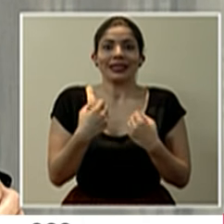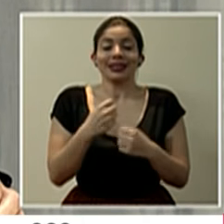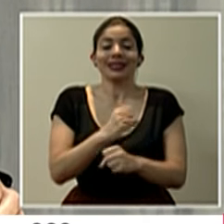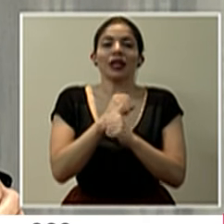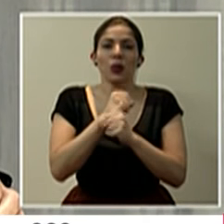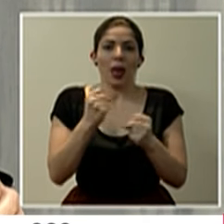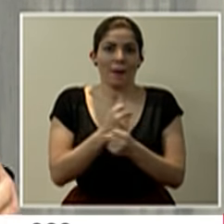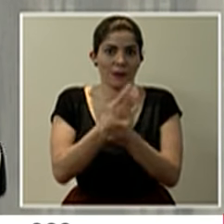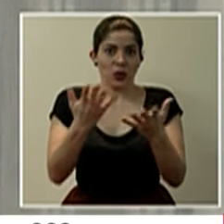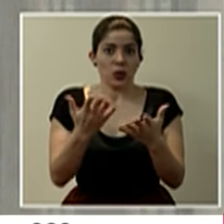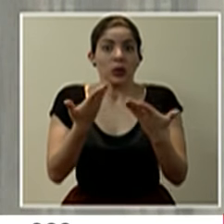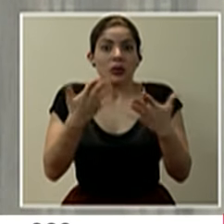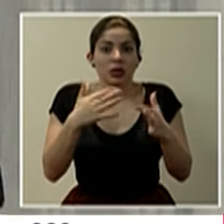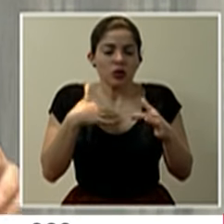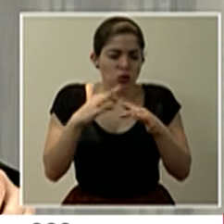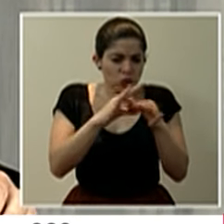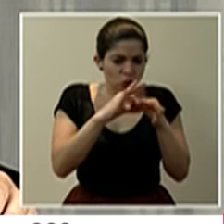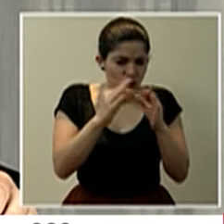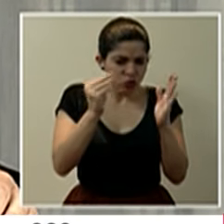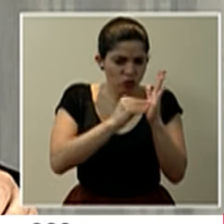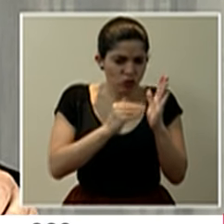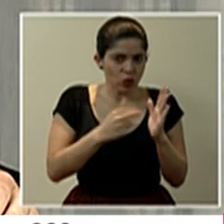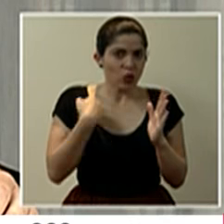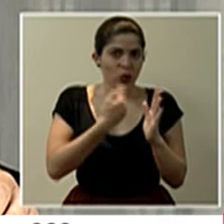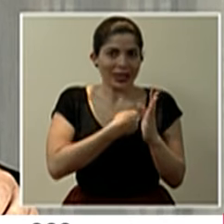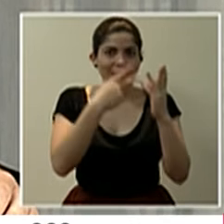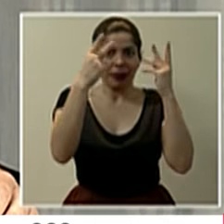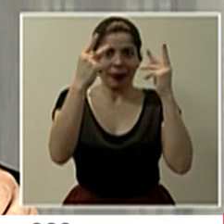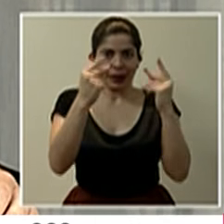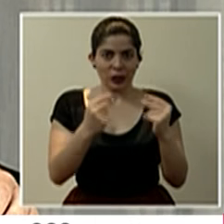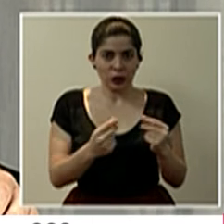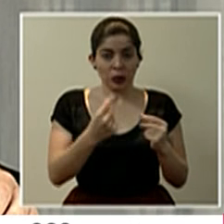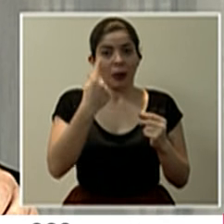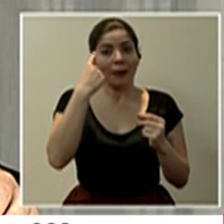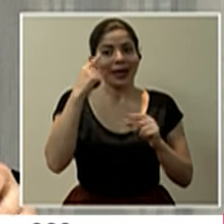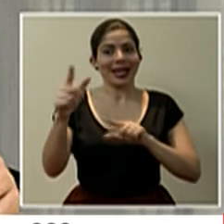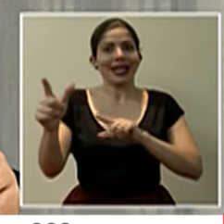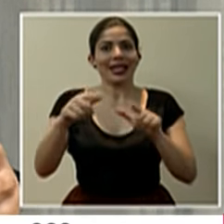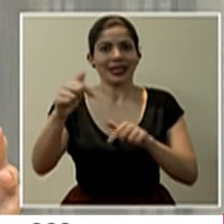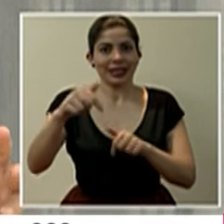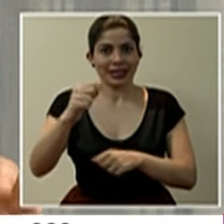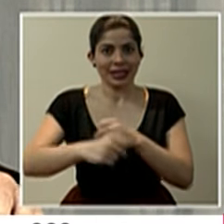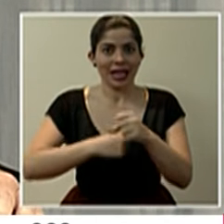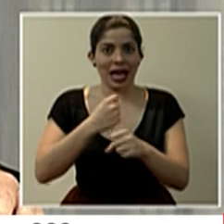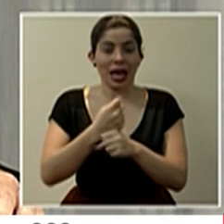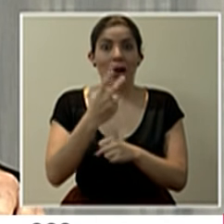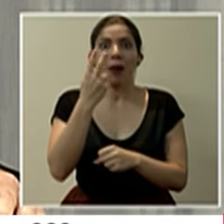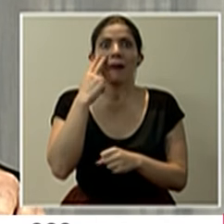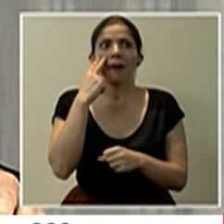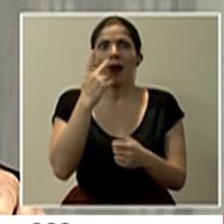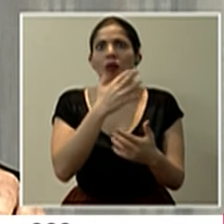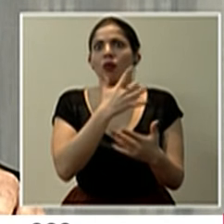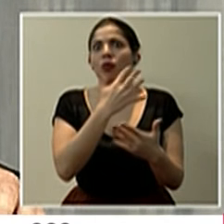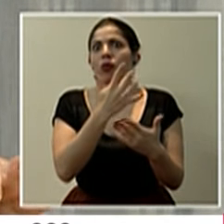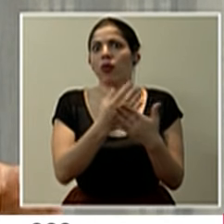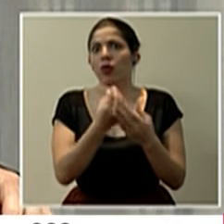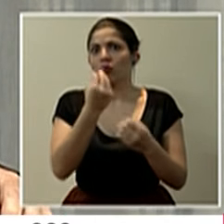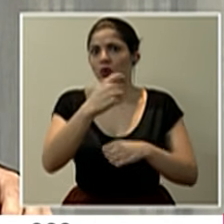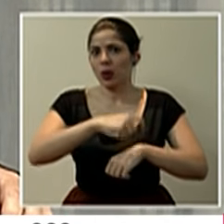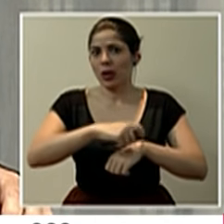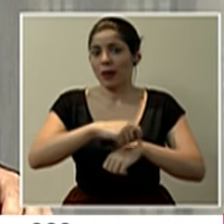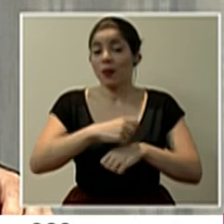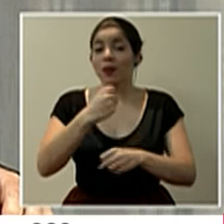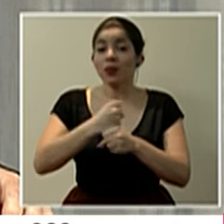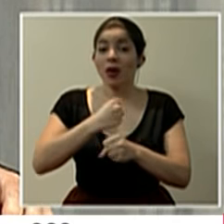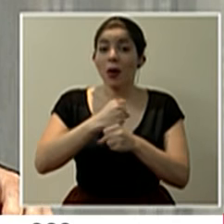coordiné dentro del presupuesto nuestro para que se proyectara para este año, y vean que pasaron bastantes meses. El trabajo que ha